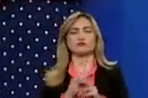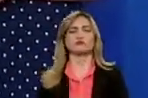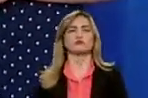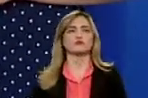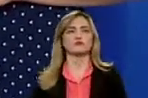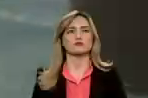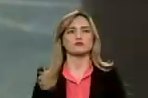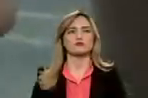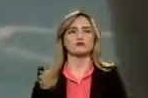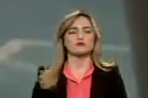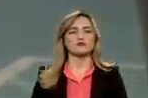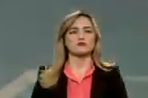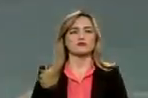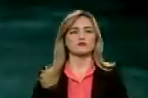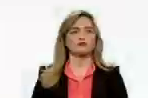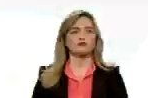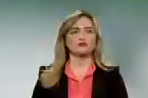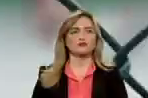interrogantes.